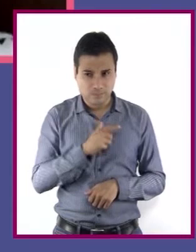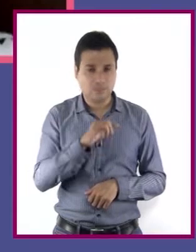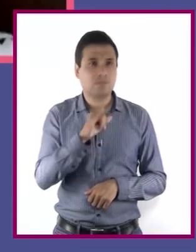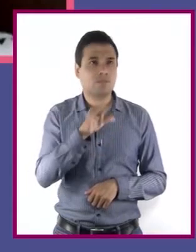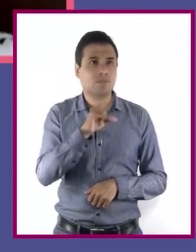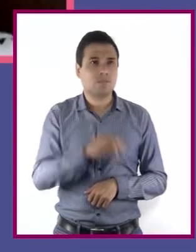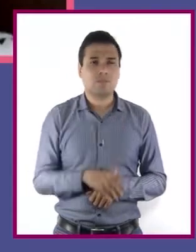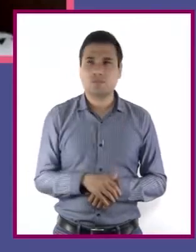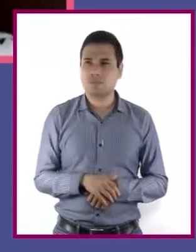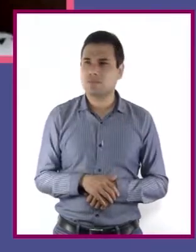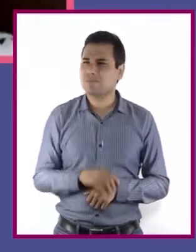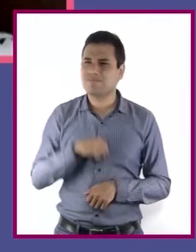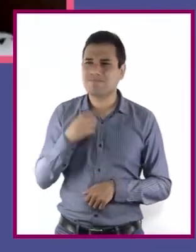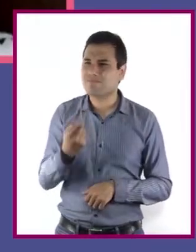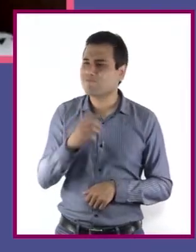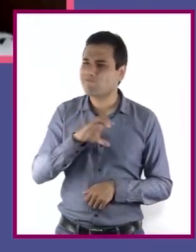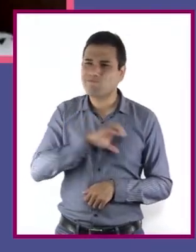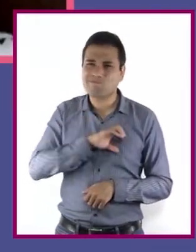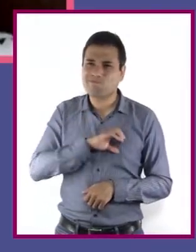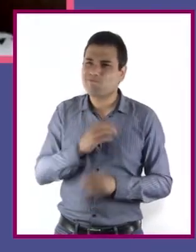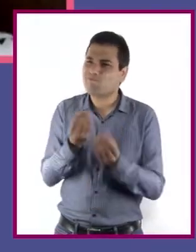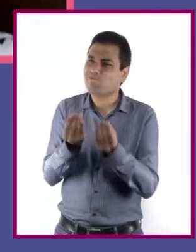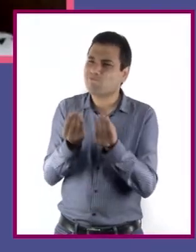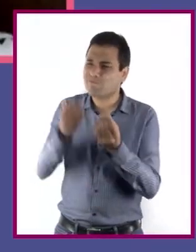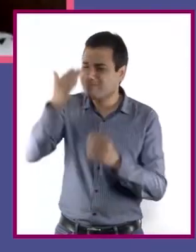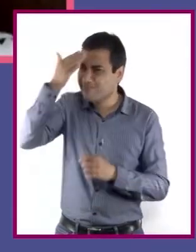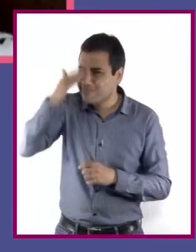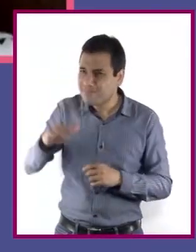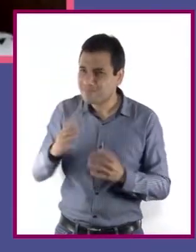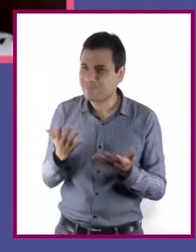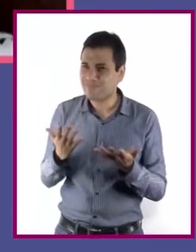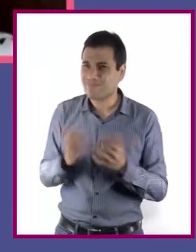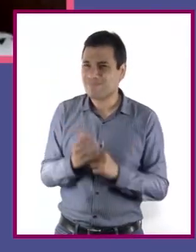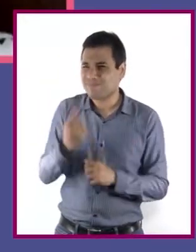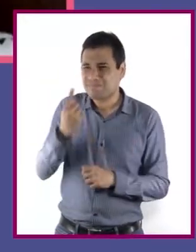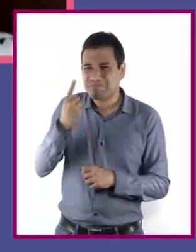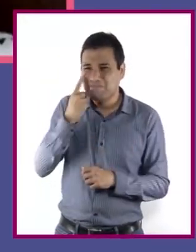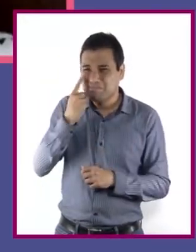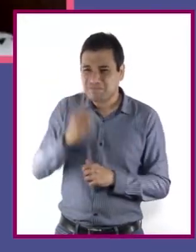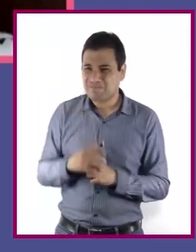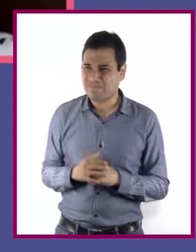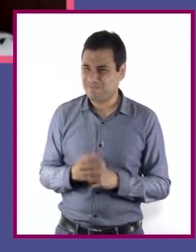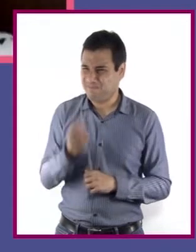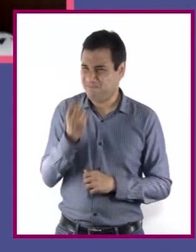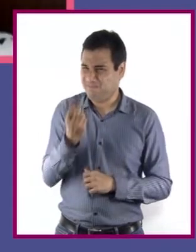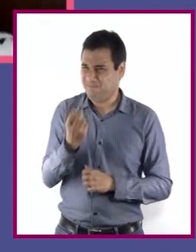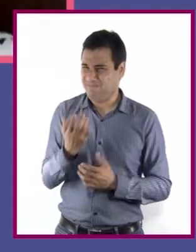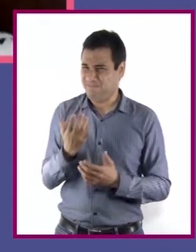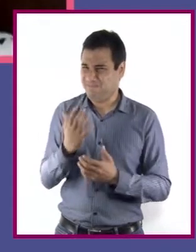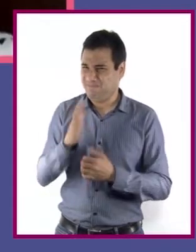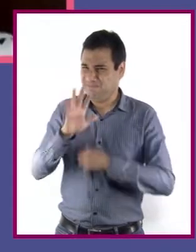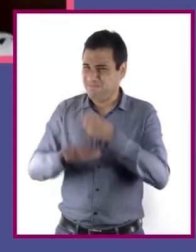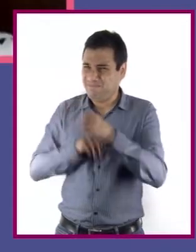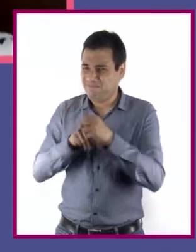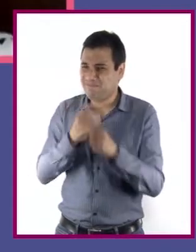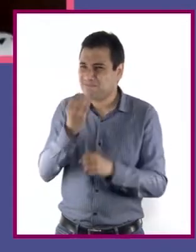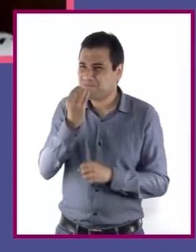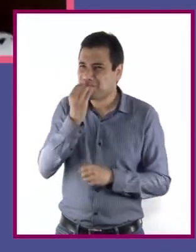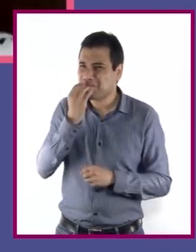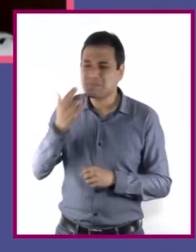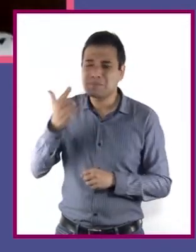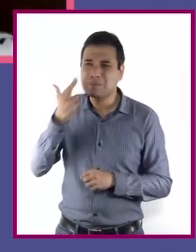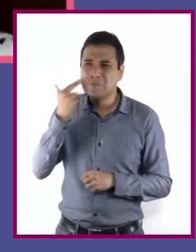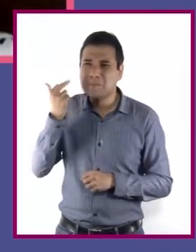Luisa, yo te quiero mucho, ya lo sabes. Pero mira este animalejo. Come ratones y se lame el pelaje para